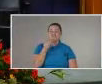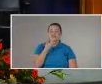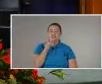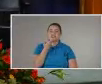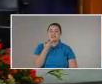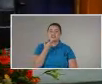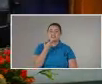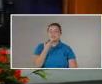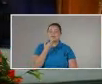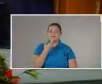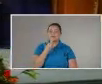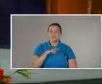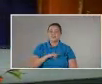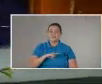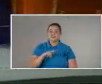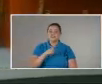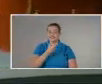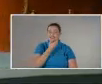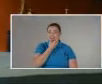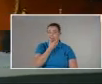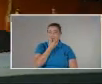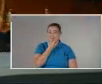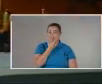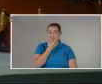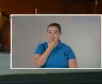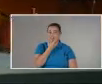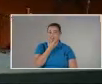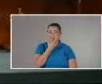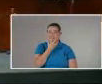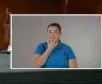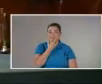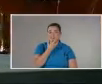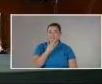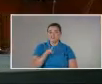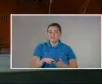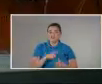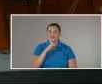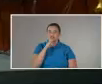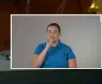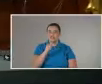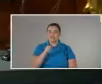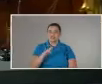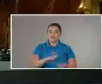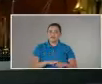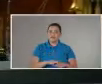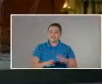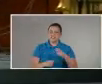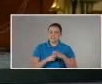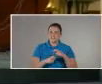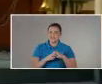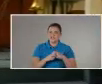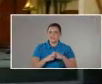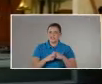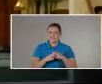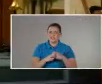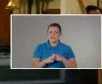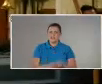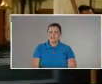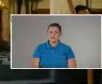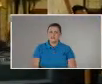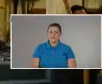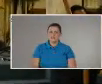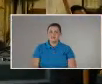Pero se sonríe, según la Escritura, cuando es más difícil sonreír. Se protege el gozo cuando es más difícil.